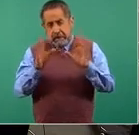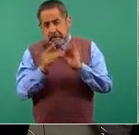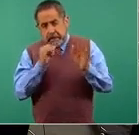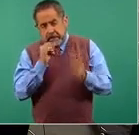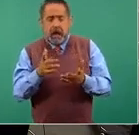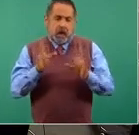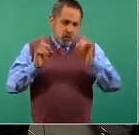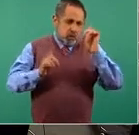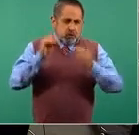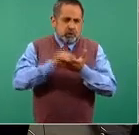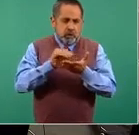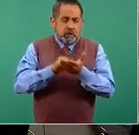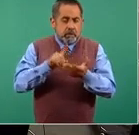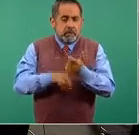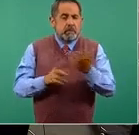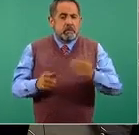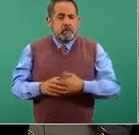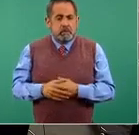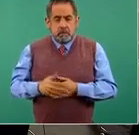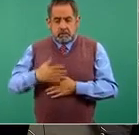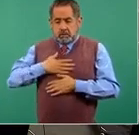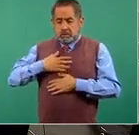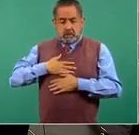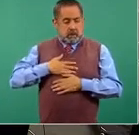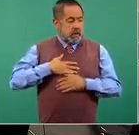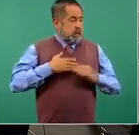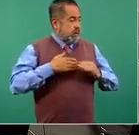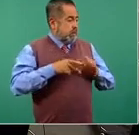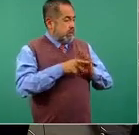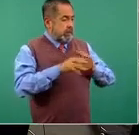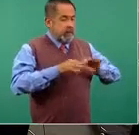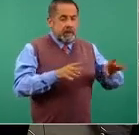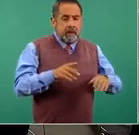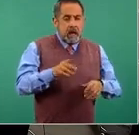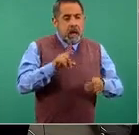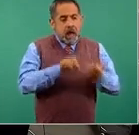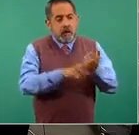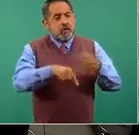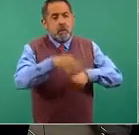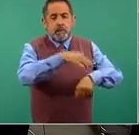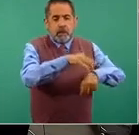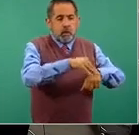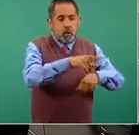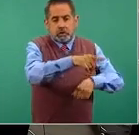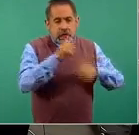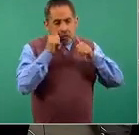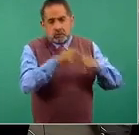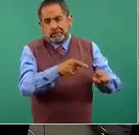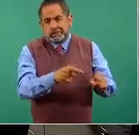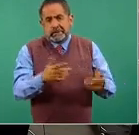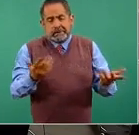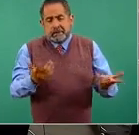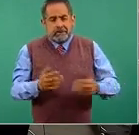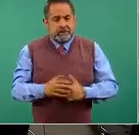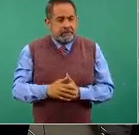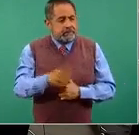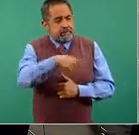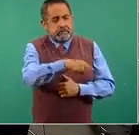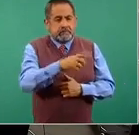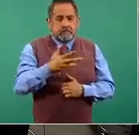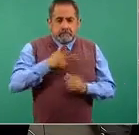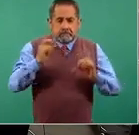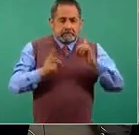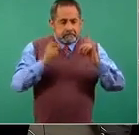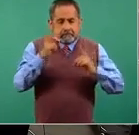las dudas siguen ahí, no tanto de nosotros los medios, los médicos, que son los que están atendiendo al personal, pues son los que tienen